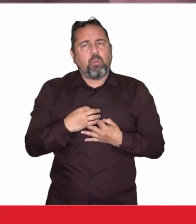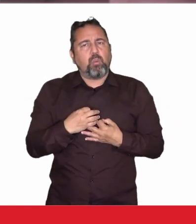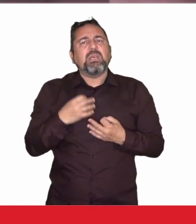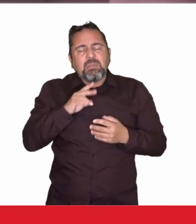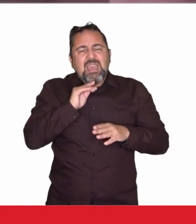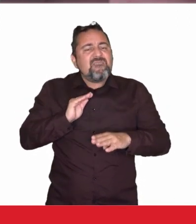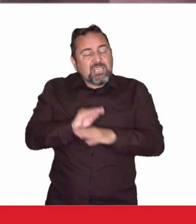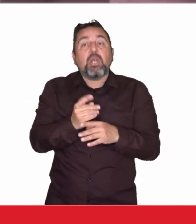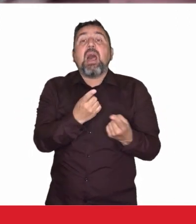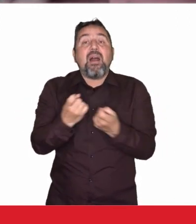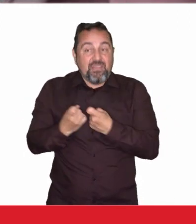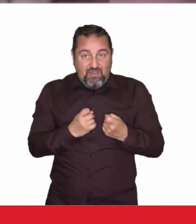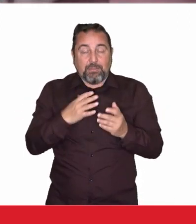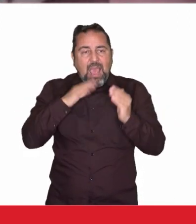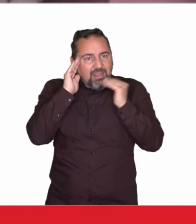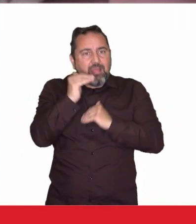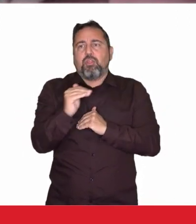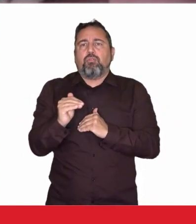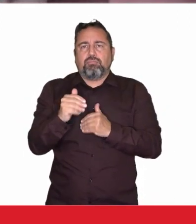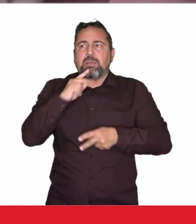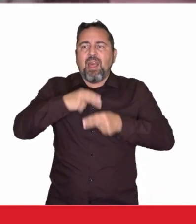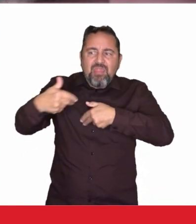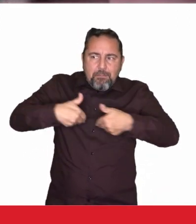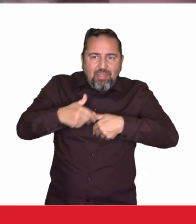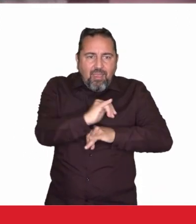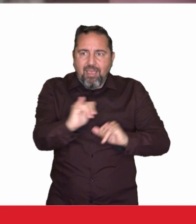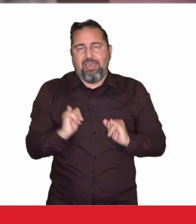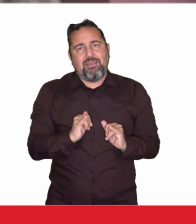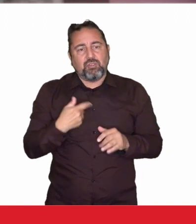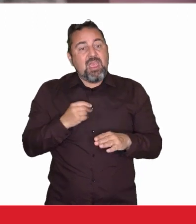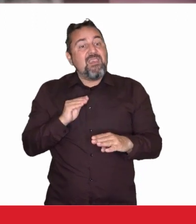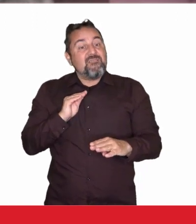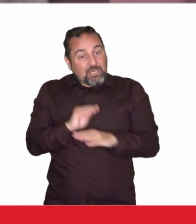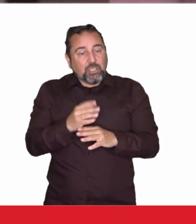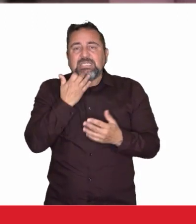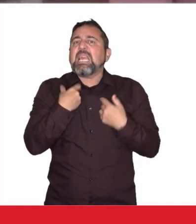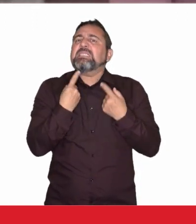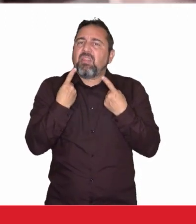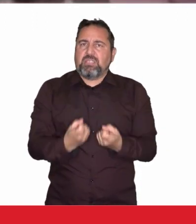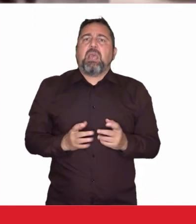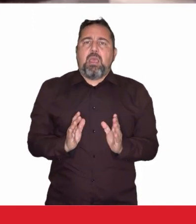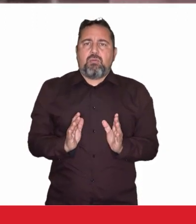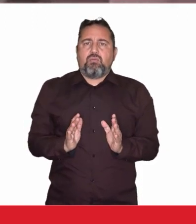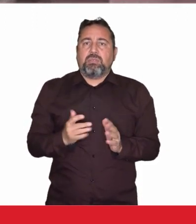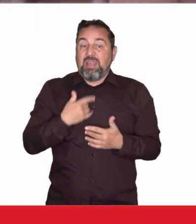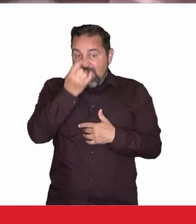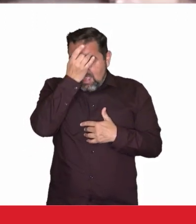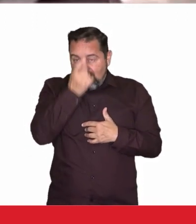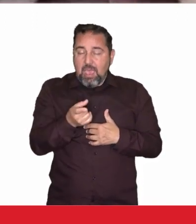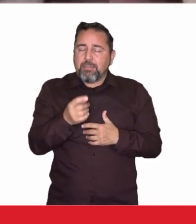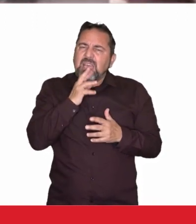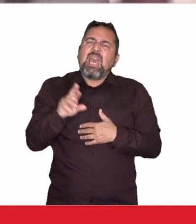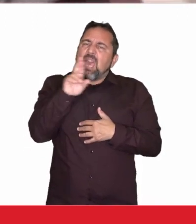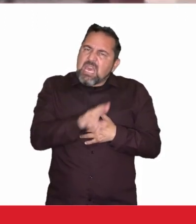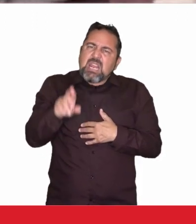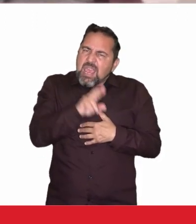estéis seguros de que la inversión es necesaria para poder atender la demanda que ya tienes. Es decir, invertir cuando realmente es necesario.